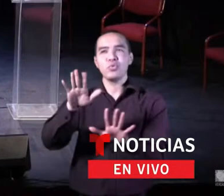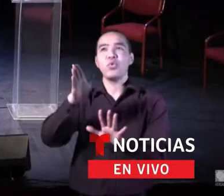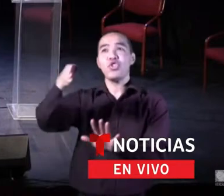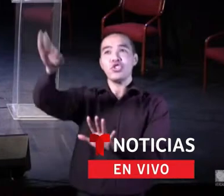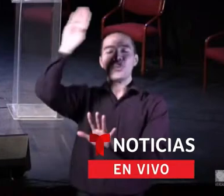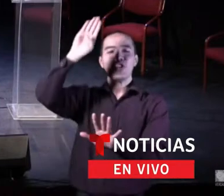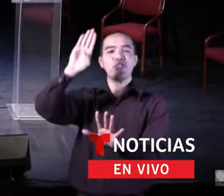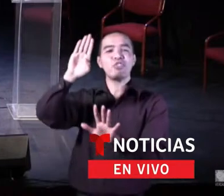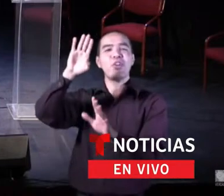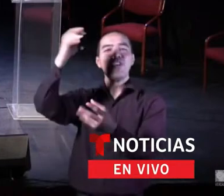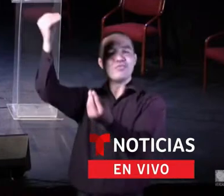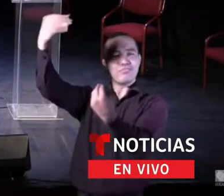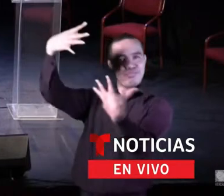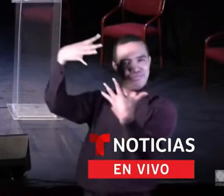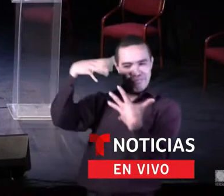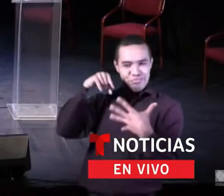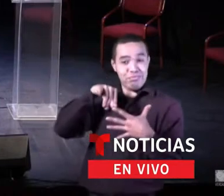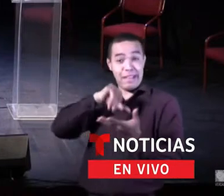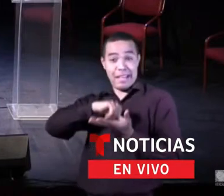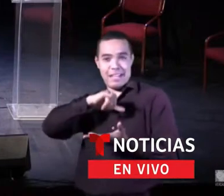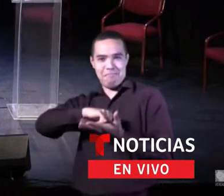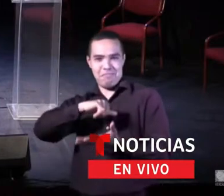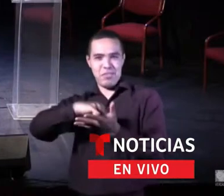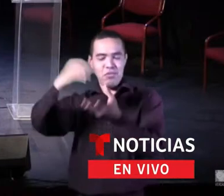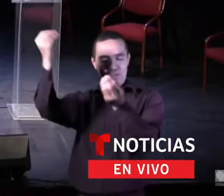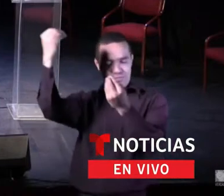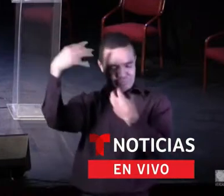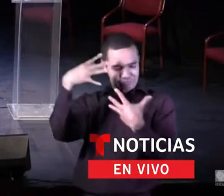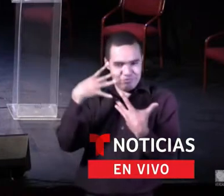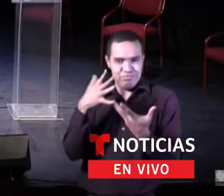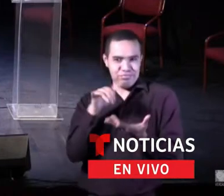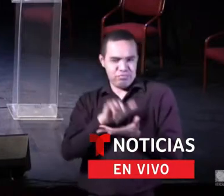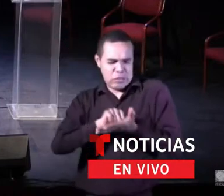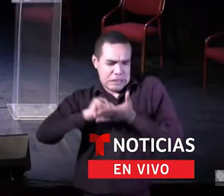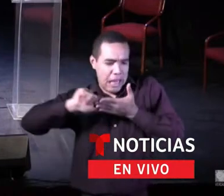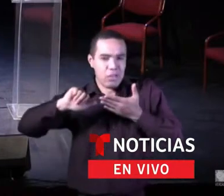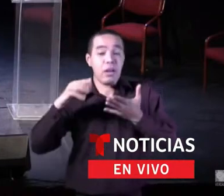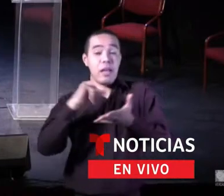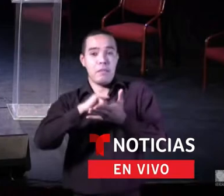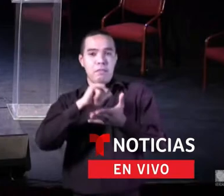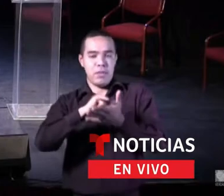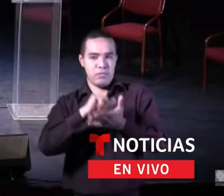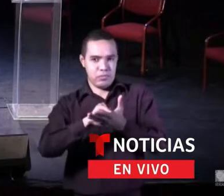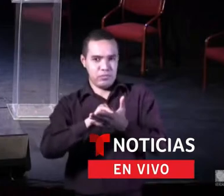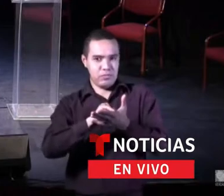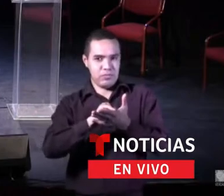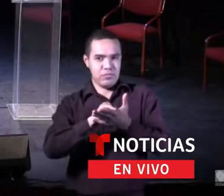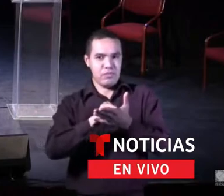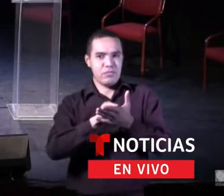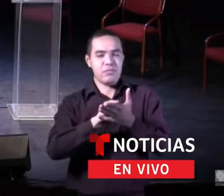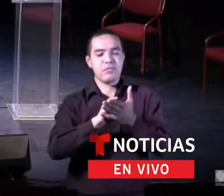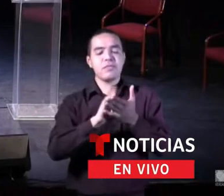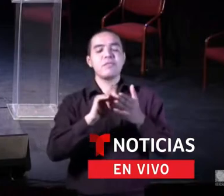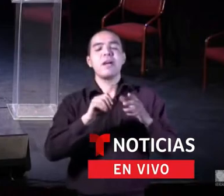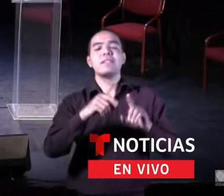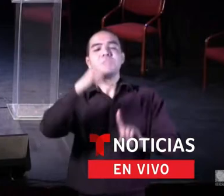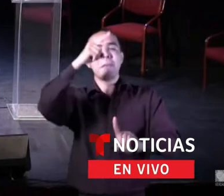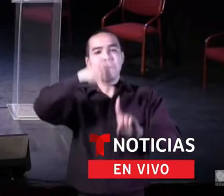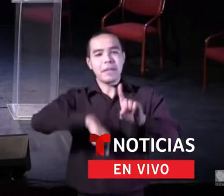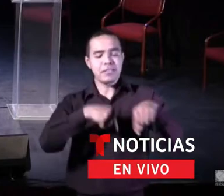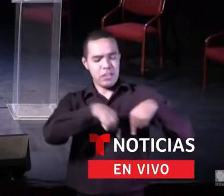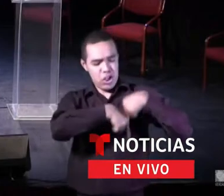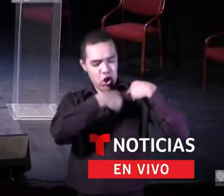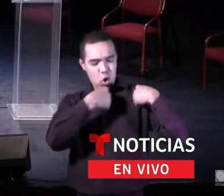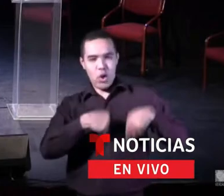y hoy es 23 un 23 ustedes me secuestraron y un 23